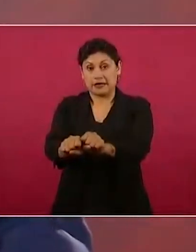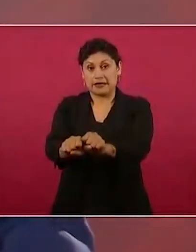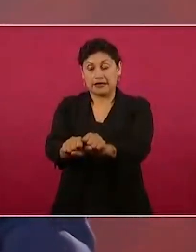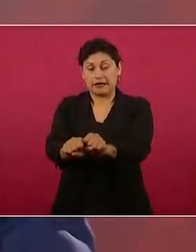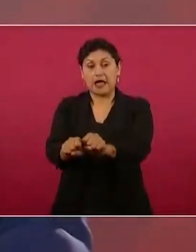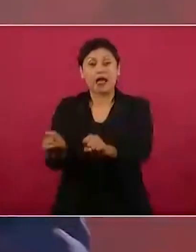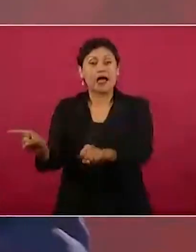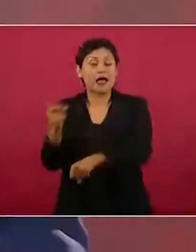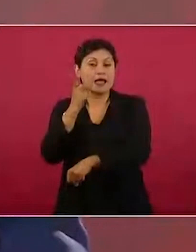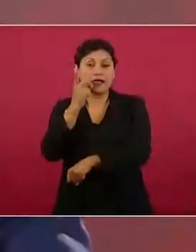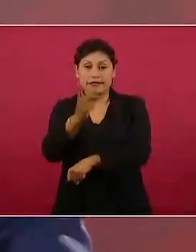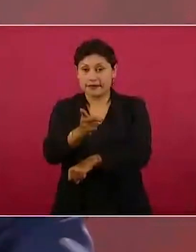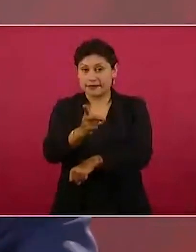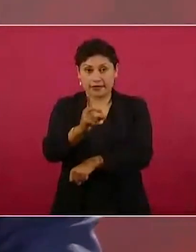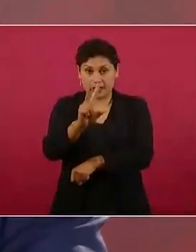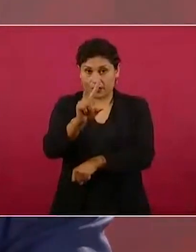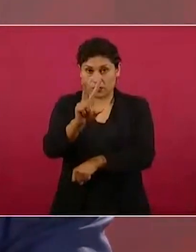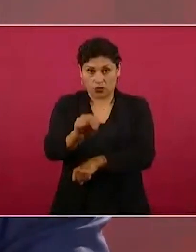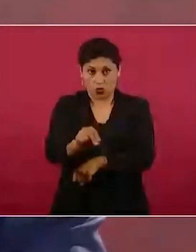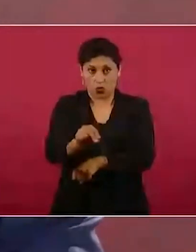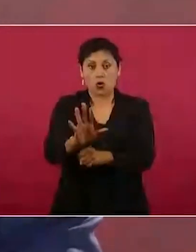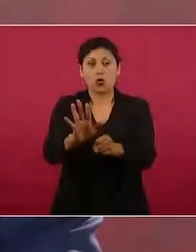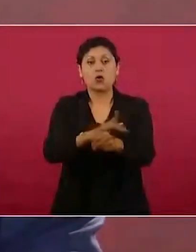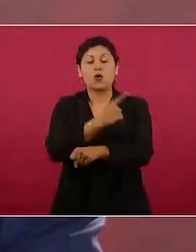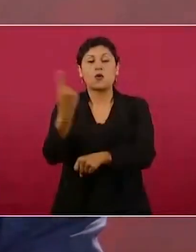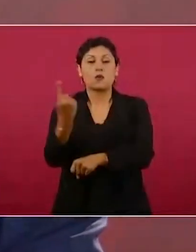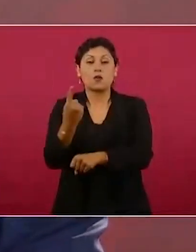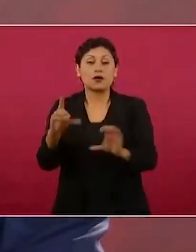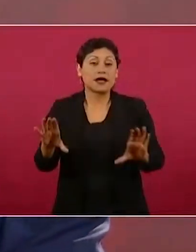corresponder al Poder Legislativo local